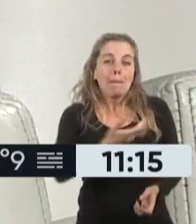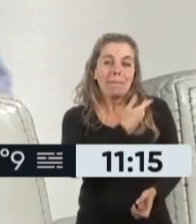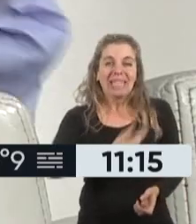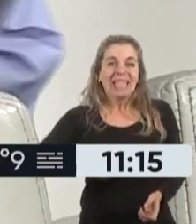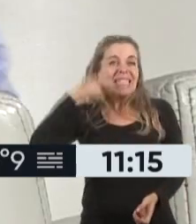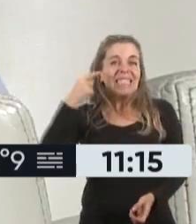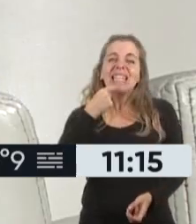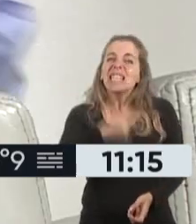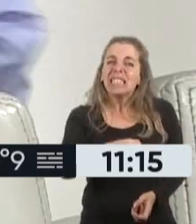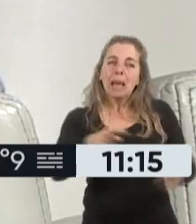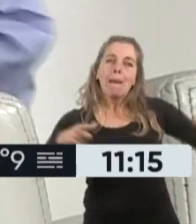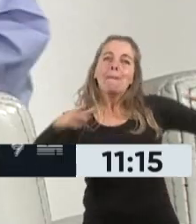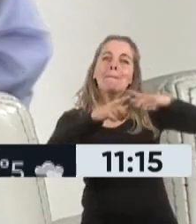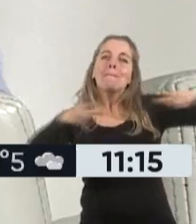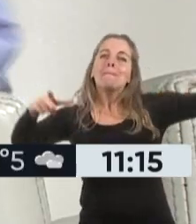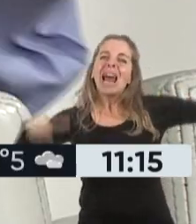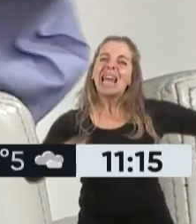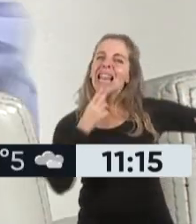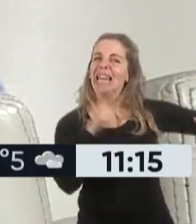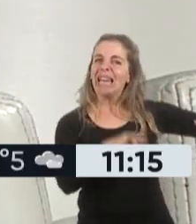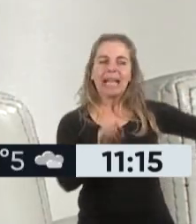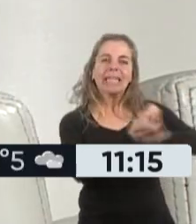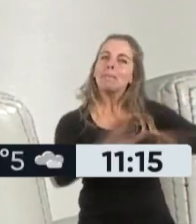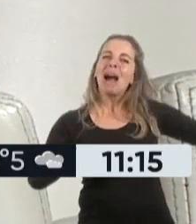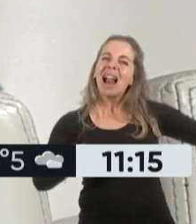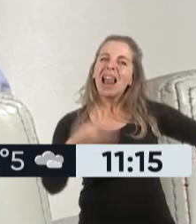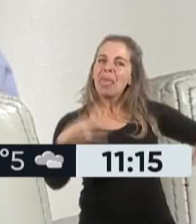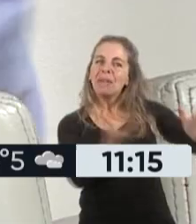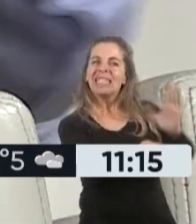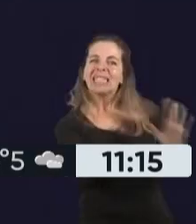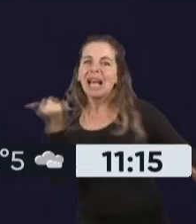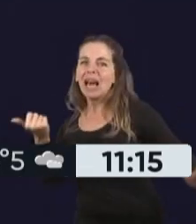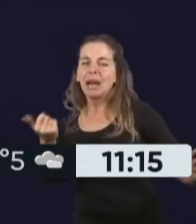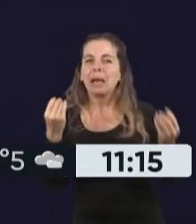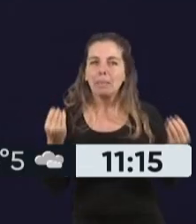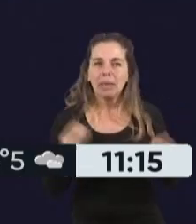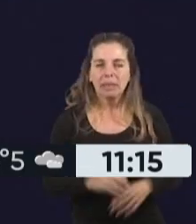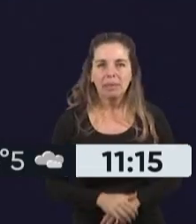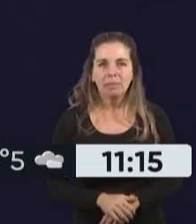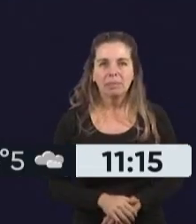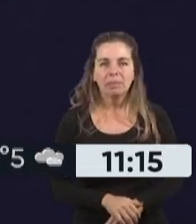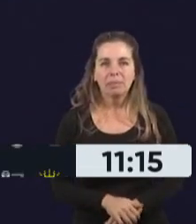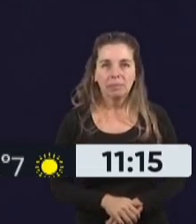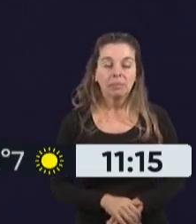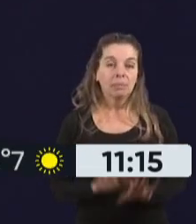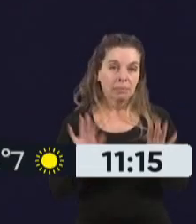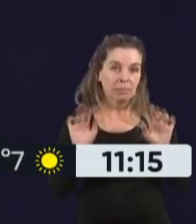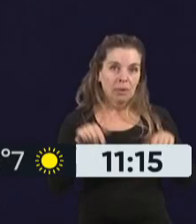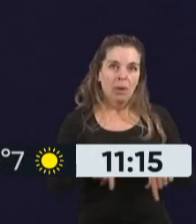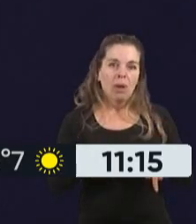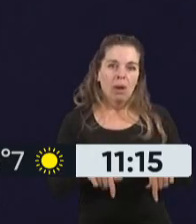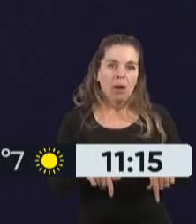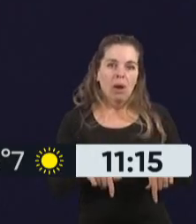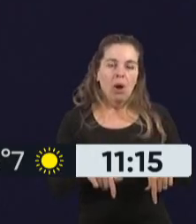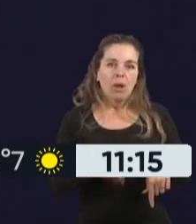si charlaron algo más que este tema de los paneles que se pueda agregar. Gracias. Bueno, en el gabinete ahora